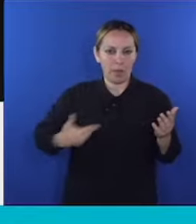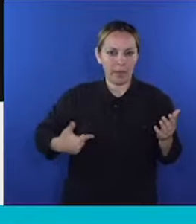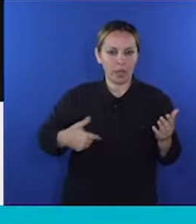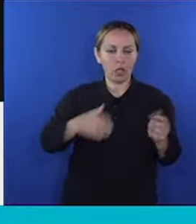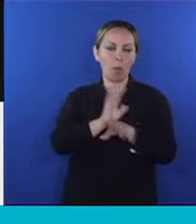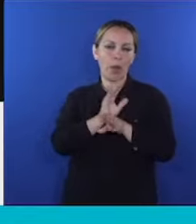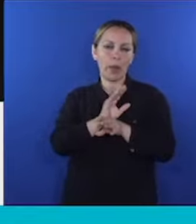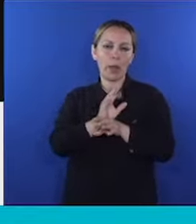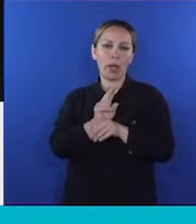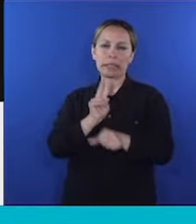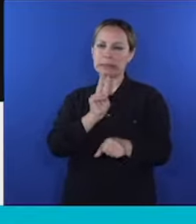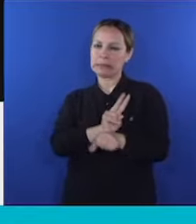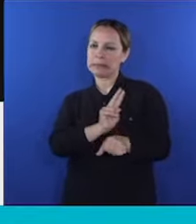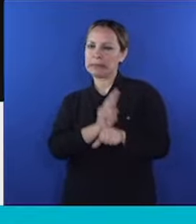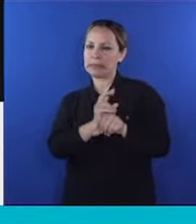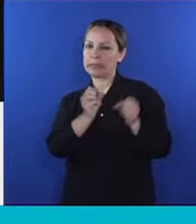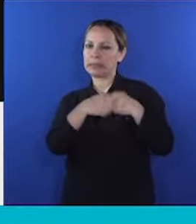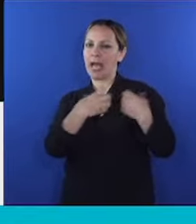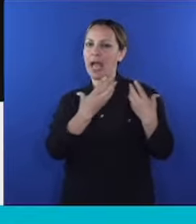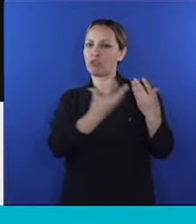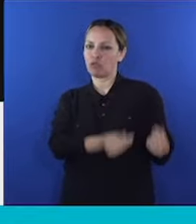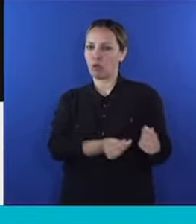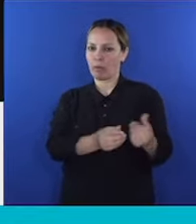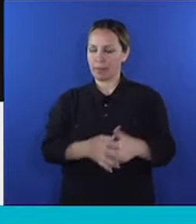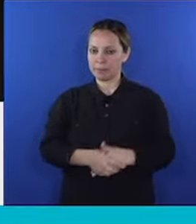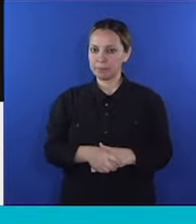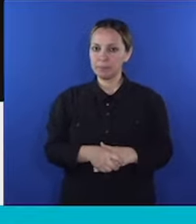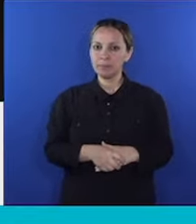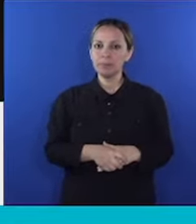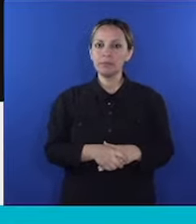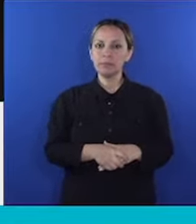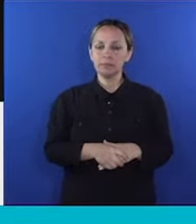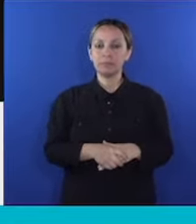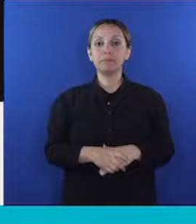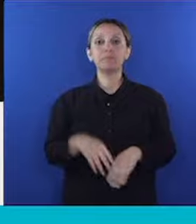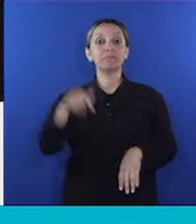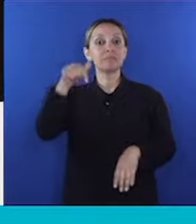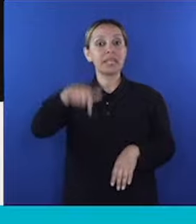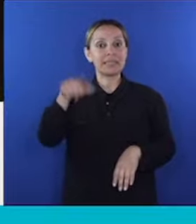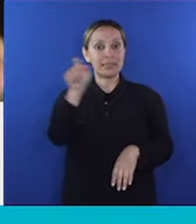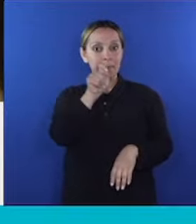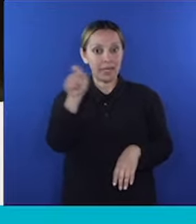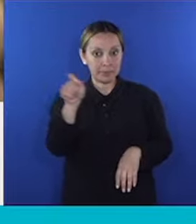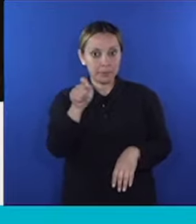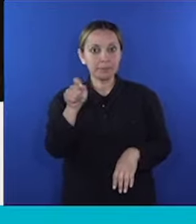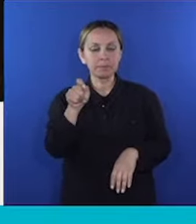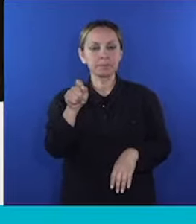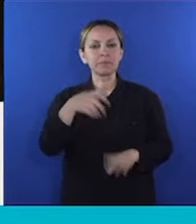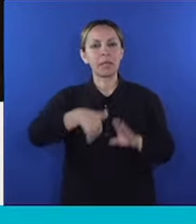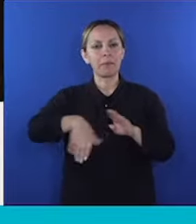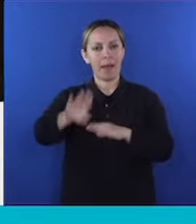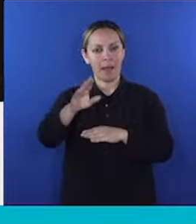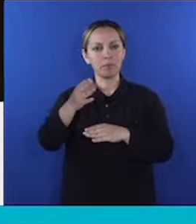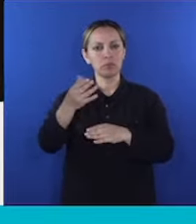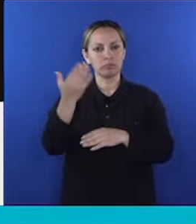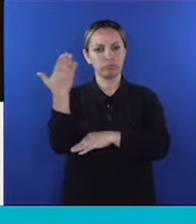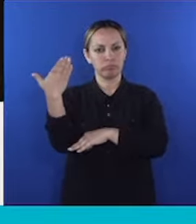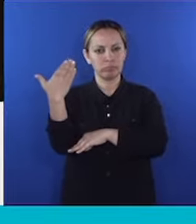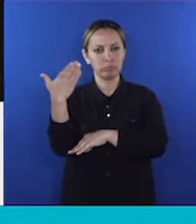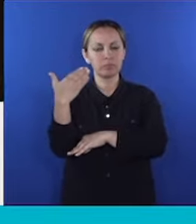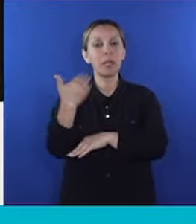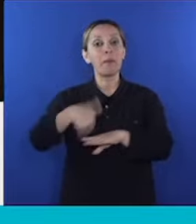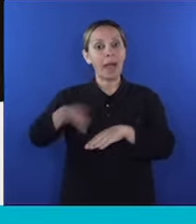parte de funcionarios públicos eh vamos a estar presentando en este mes y vamos a hacer una audiencia